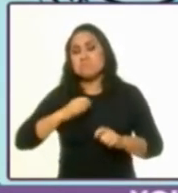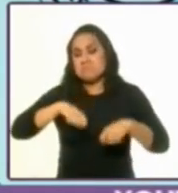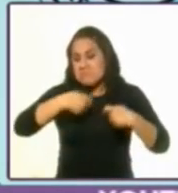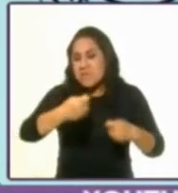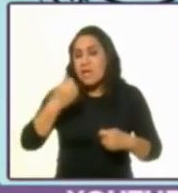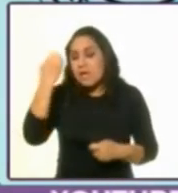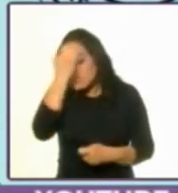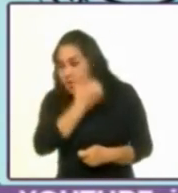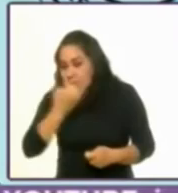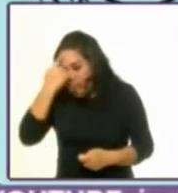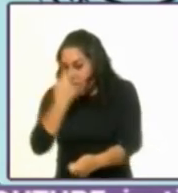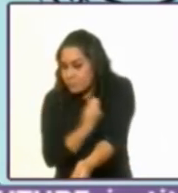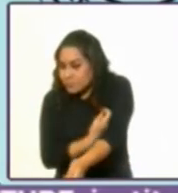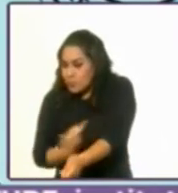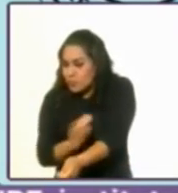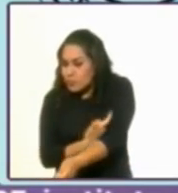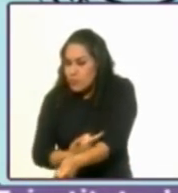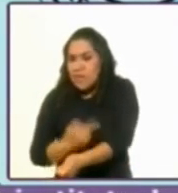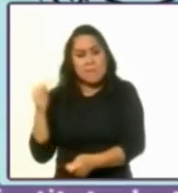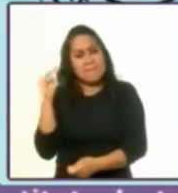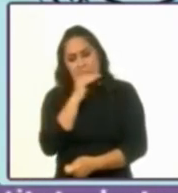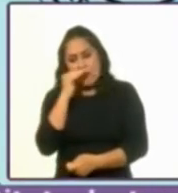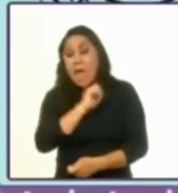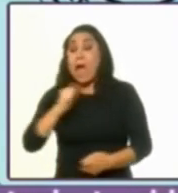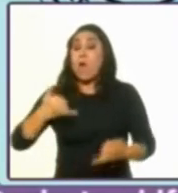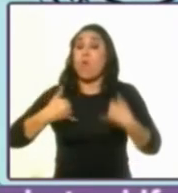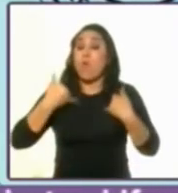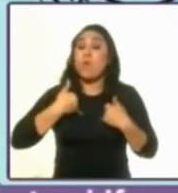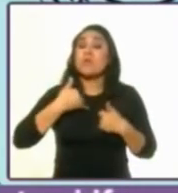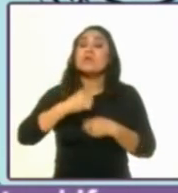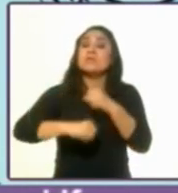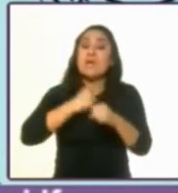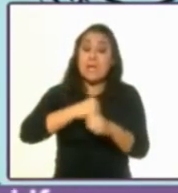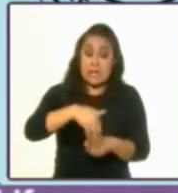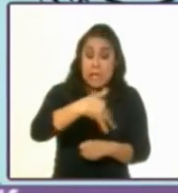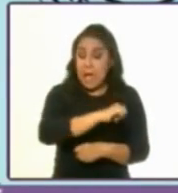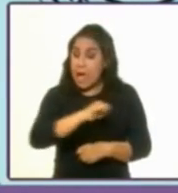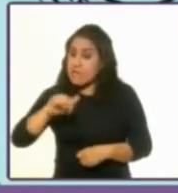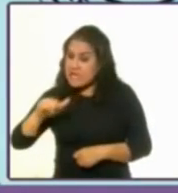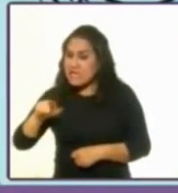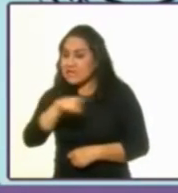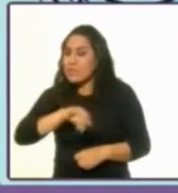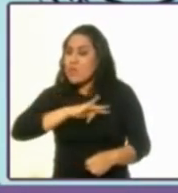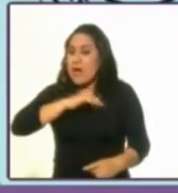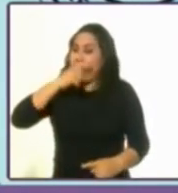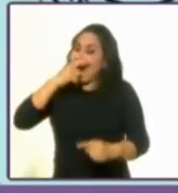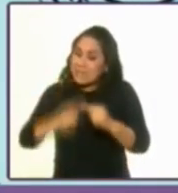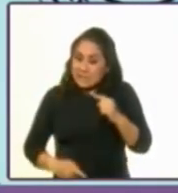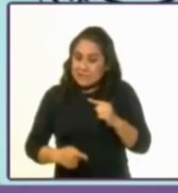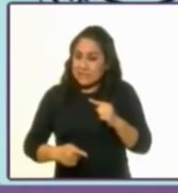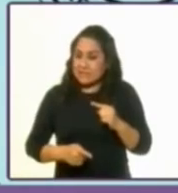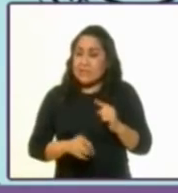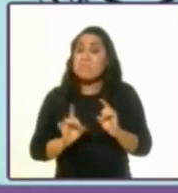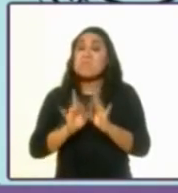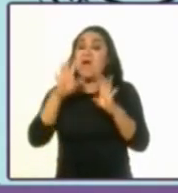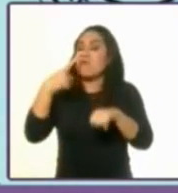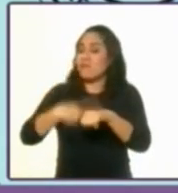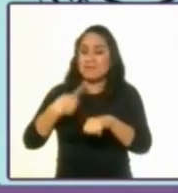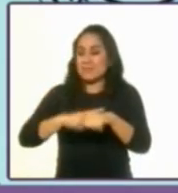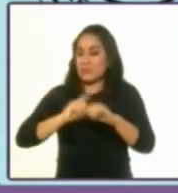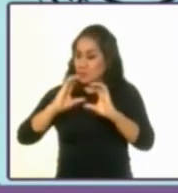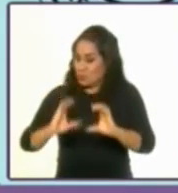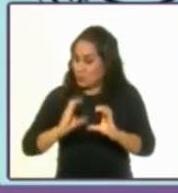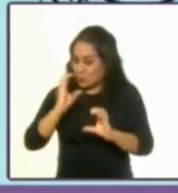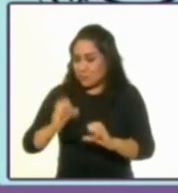laboratorio gratuito para todos los jóvenes entre 15 y 17 años para que podamos prevenir con tiempo cualquier tipo de enfermedad